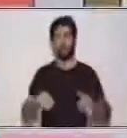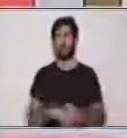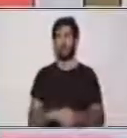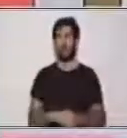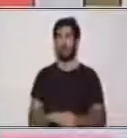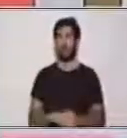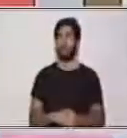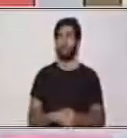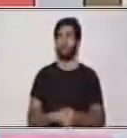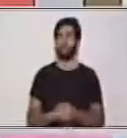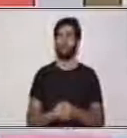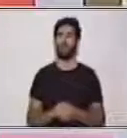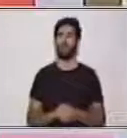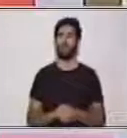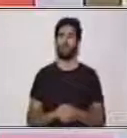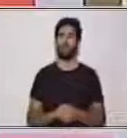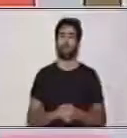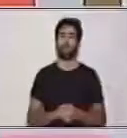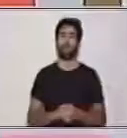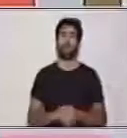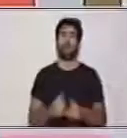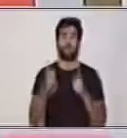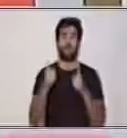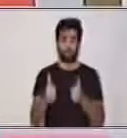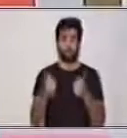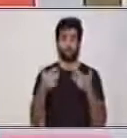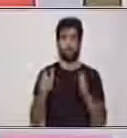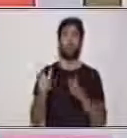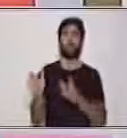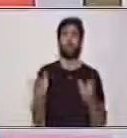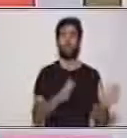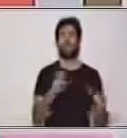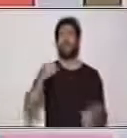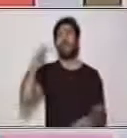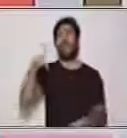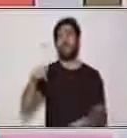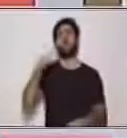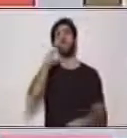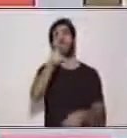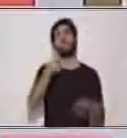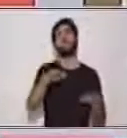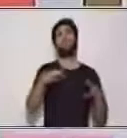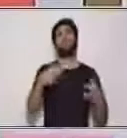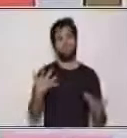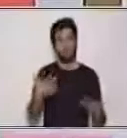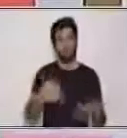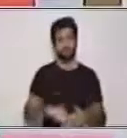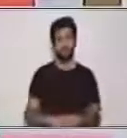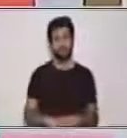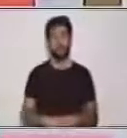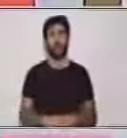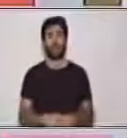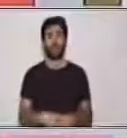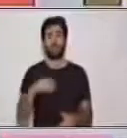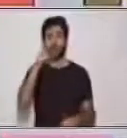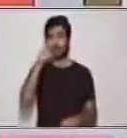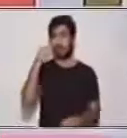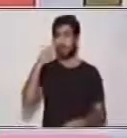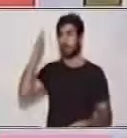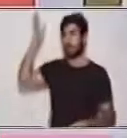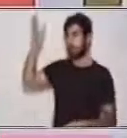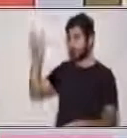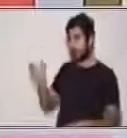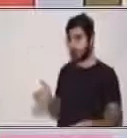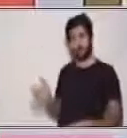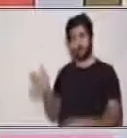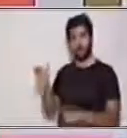su antecedente o consecuente. Muy bien, lo que te corresponde es lo siguiente. Vas a leer las oraciones que